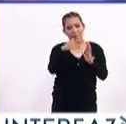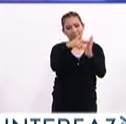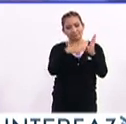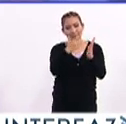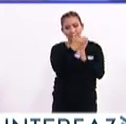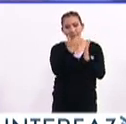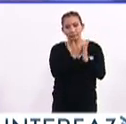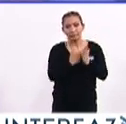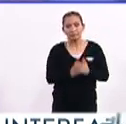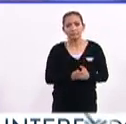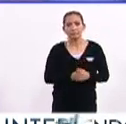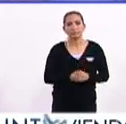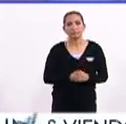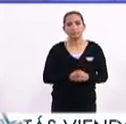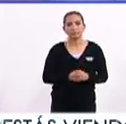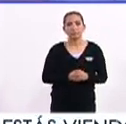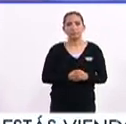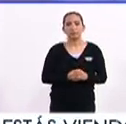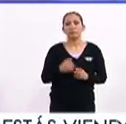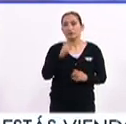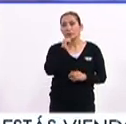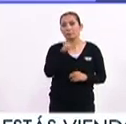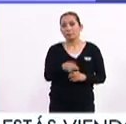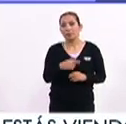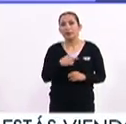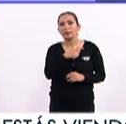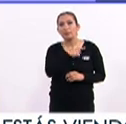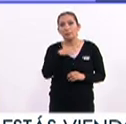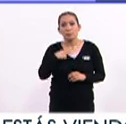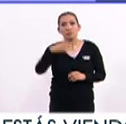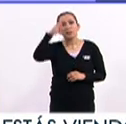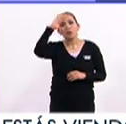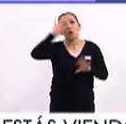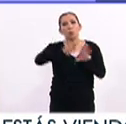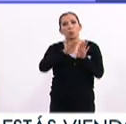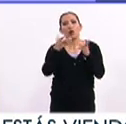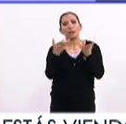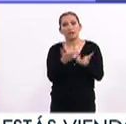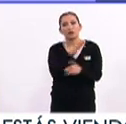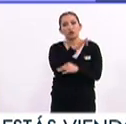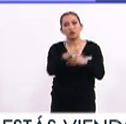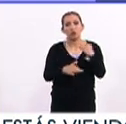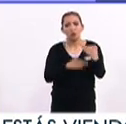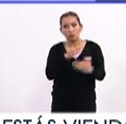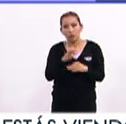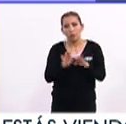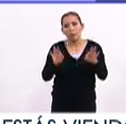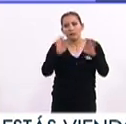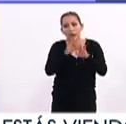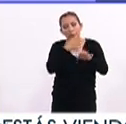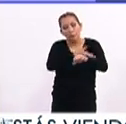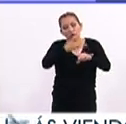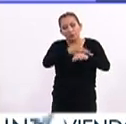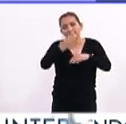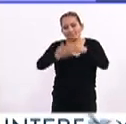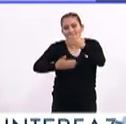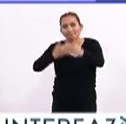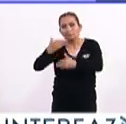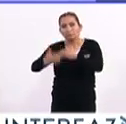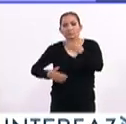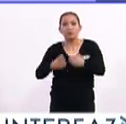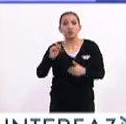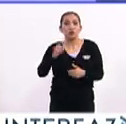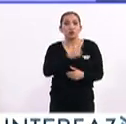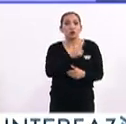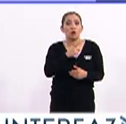nutrimentales que nos solicitan, sino que también tenemos que pensar cómo hacerlo, que es todo lo que es la cuestión del proceso. Y no